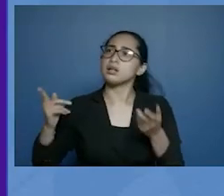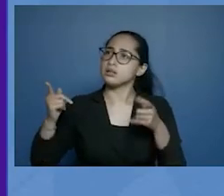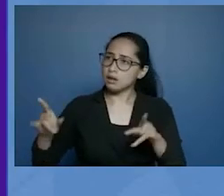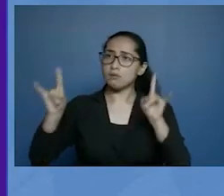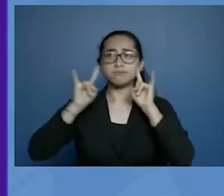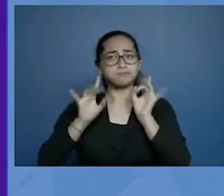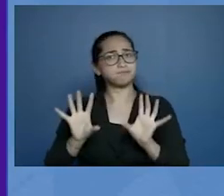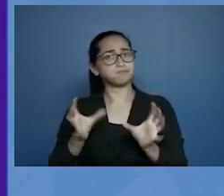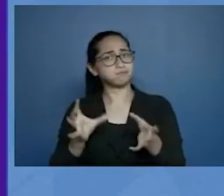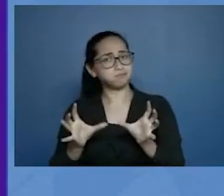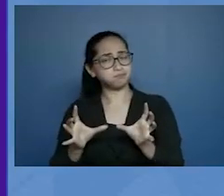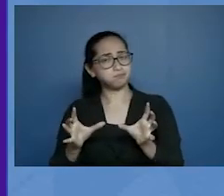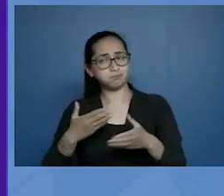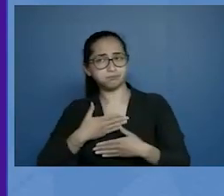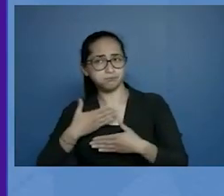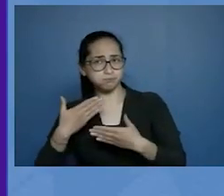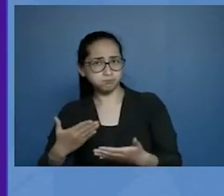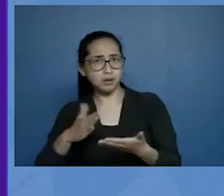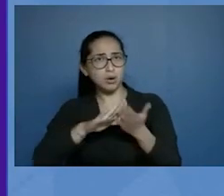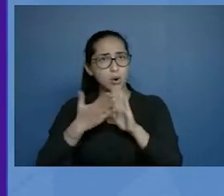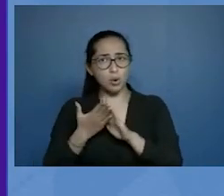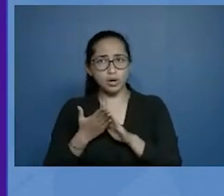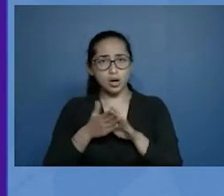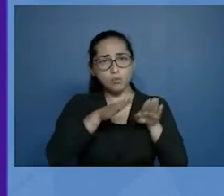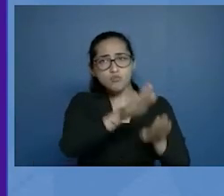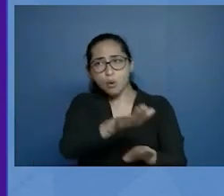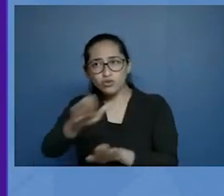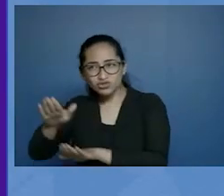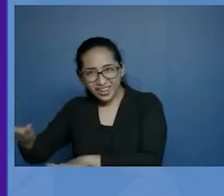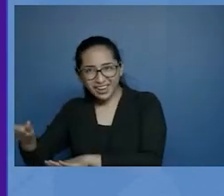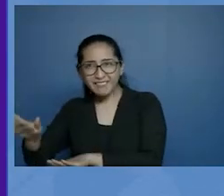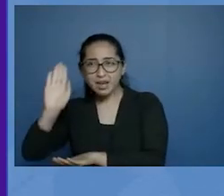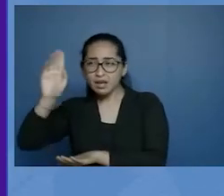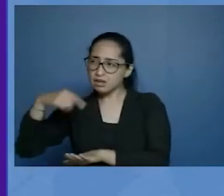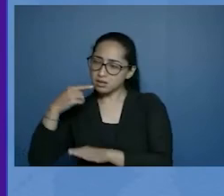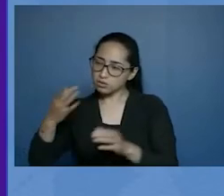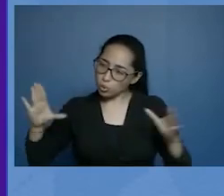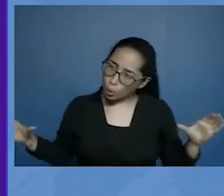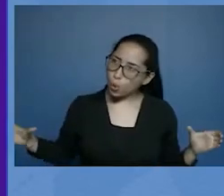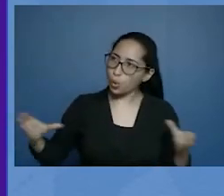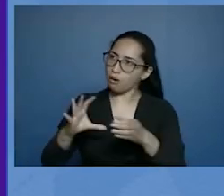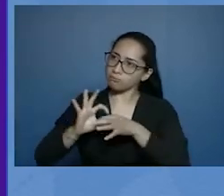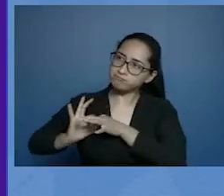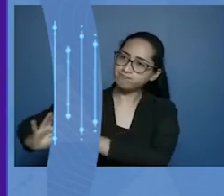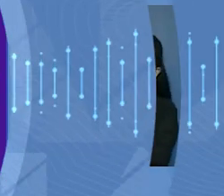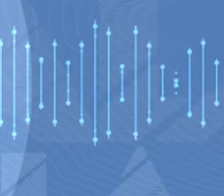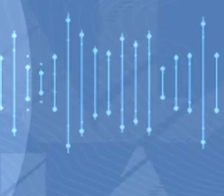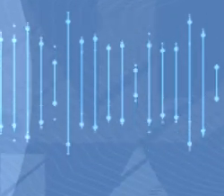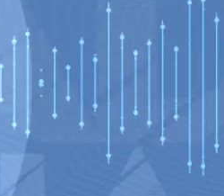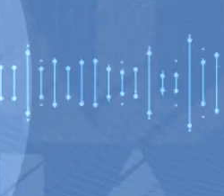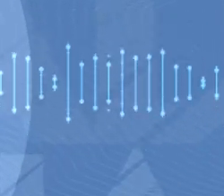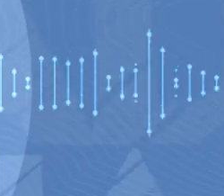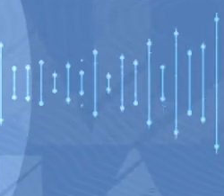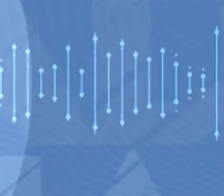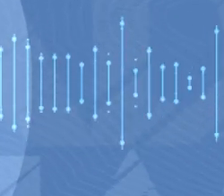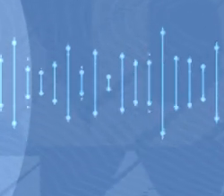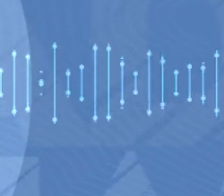comunitarias, sus voceros, sus responsables, puedan unirse, oírse entre todos y ayudarse.